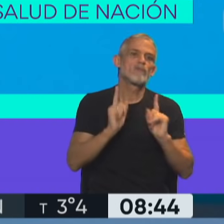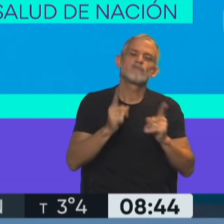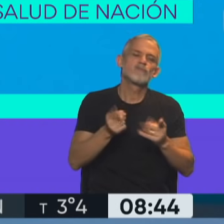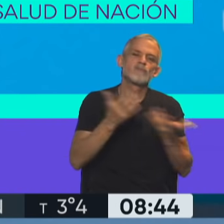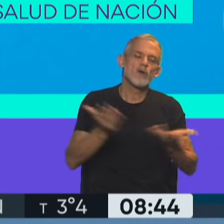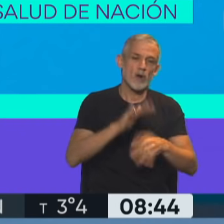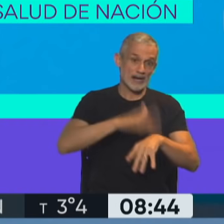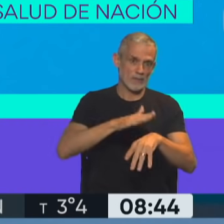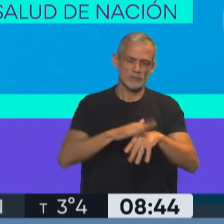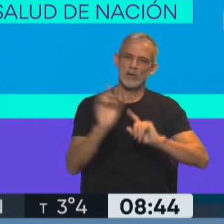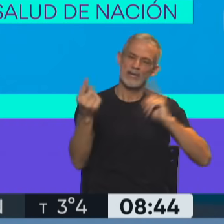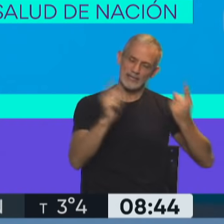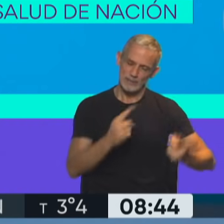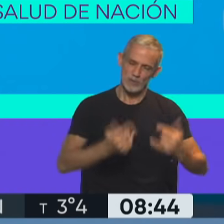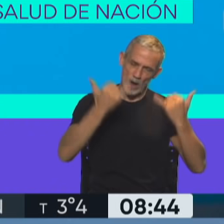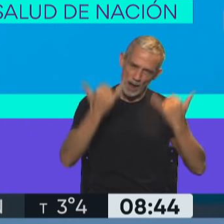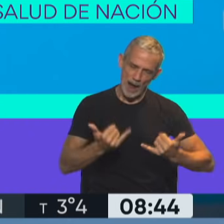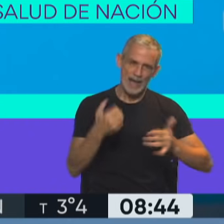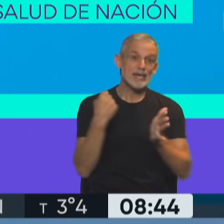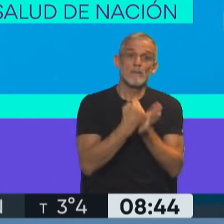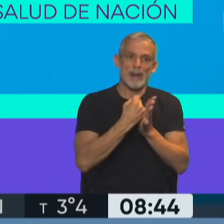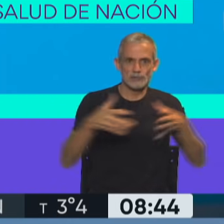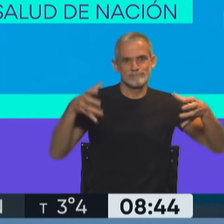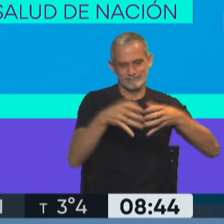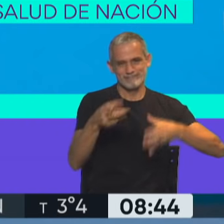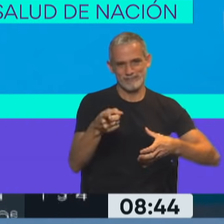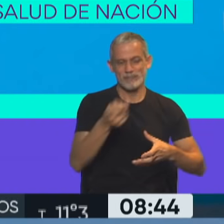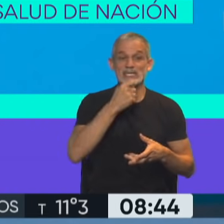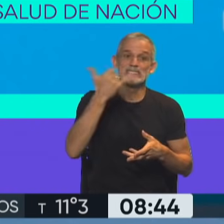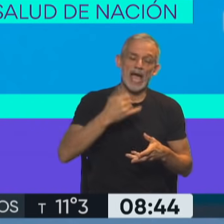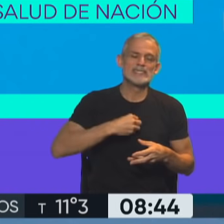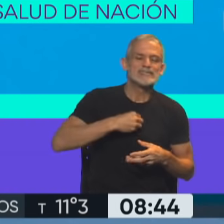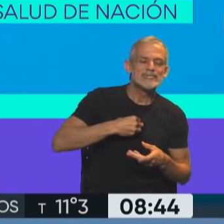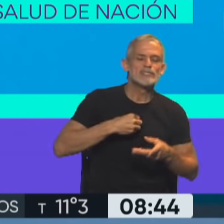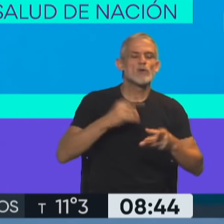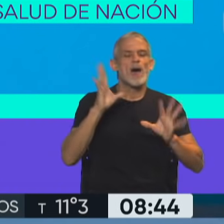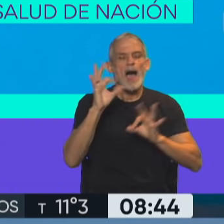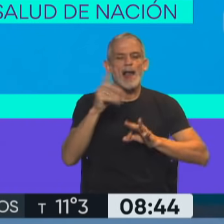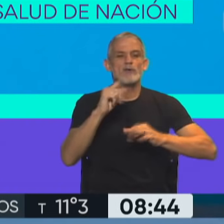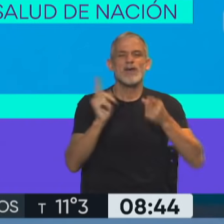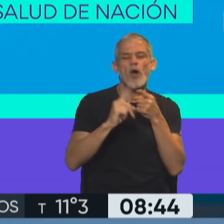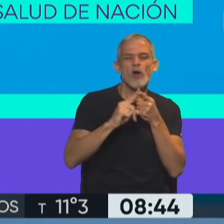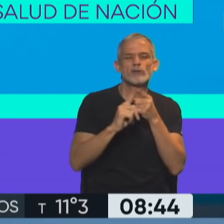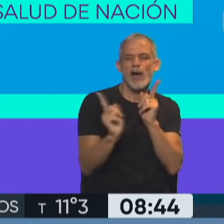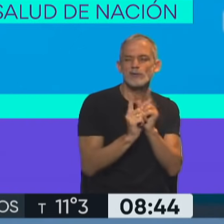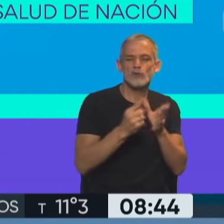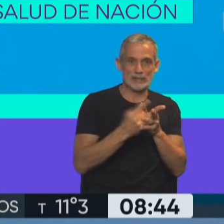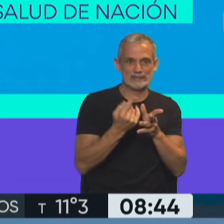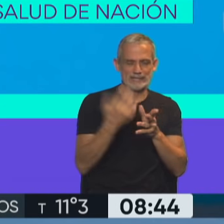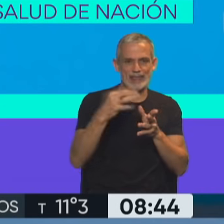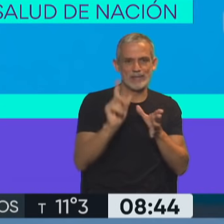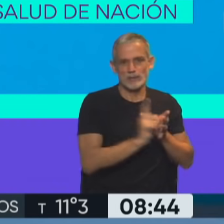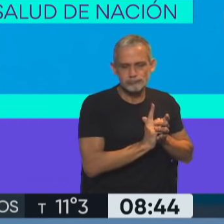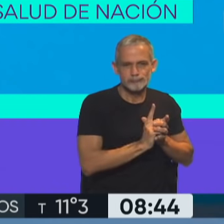con esa responsabilidad individual que tiene impacto colectivo en caso de tener síntomas, en caso de ser contacto estrecho, en caso,